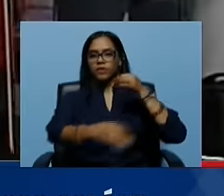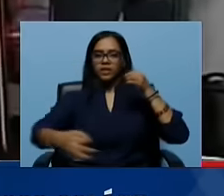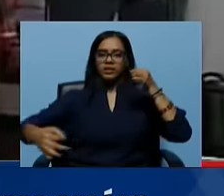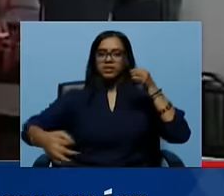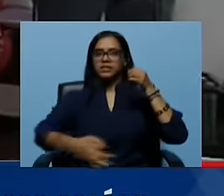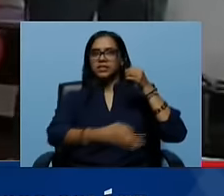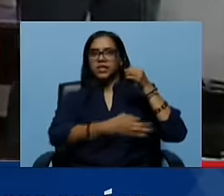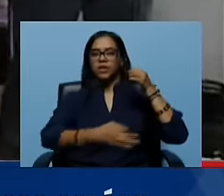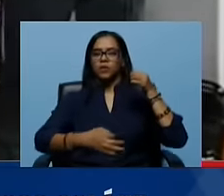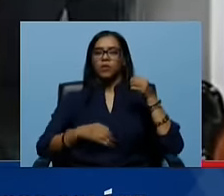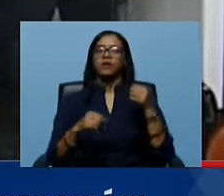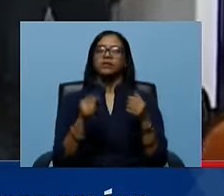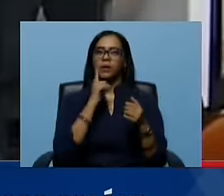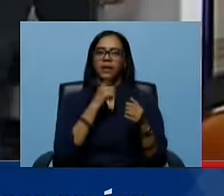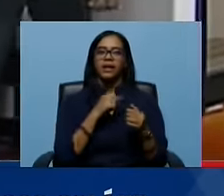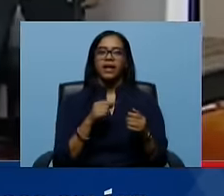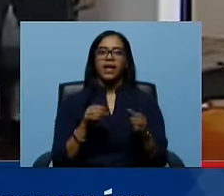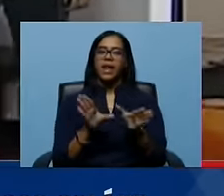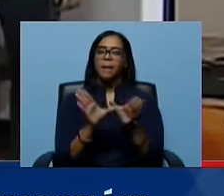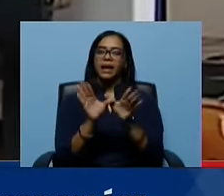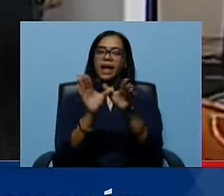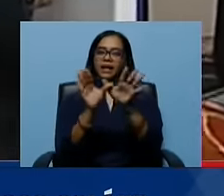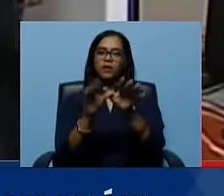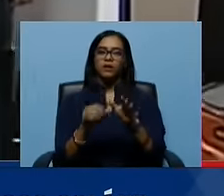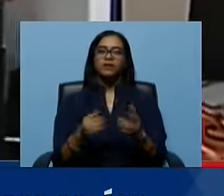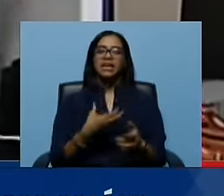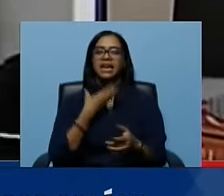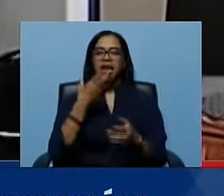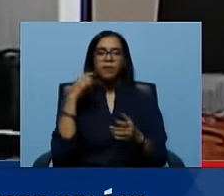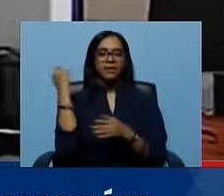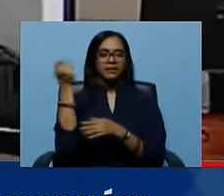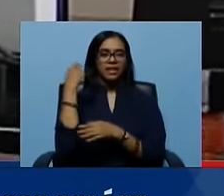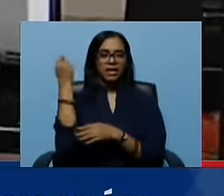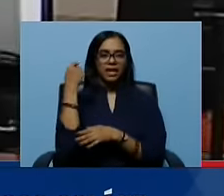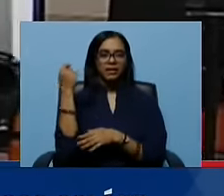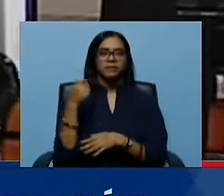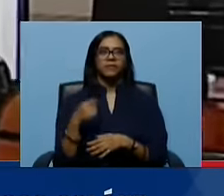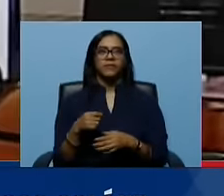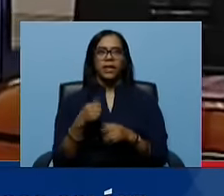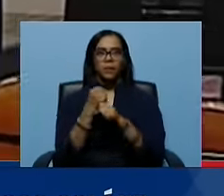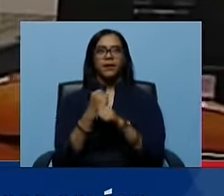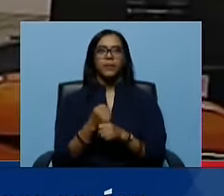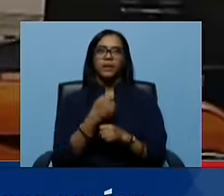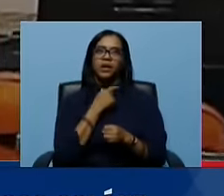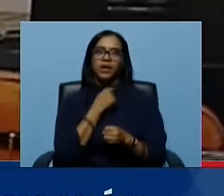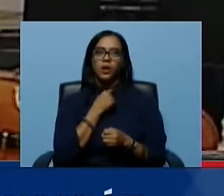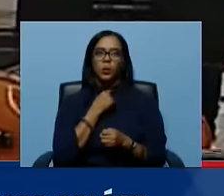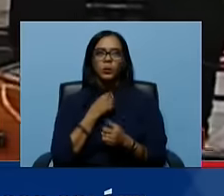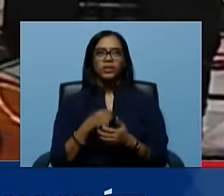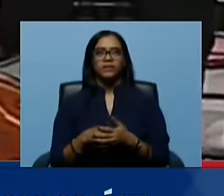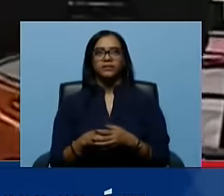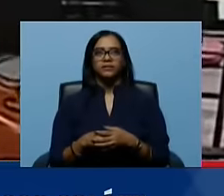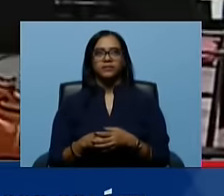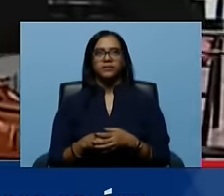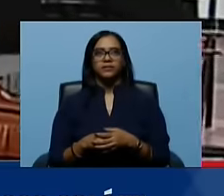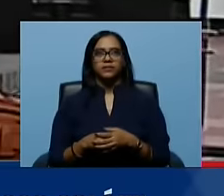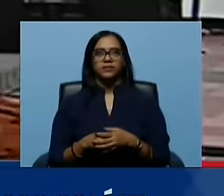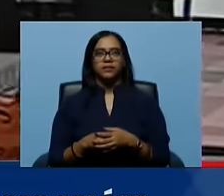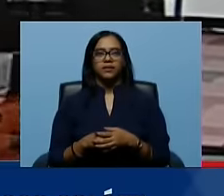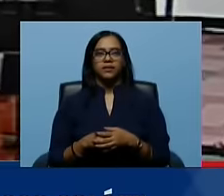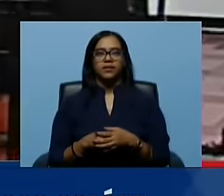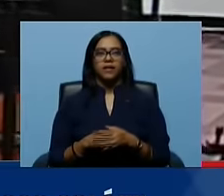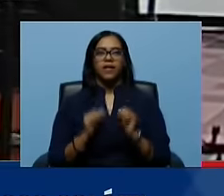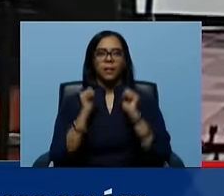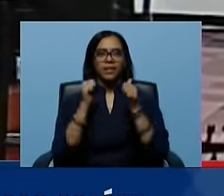vamos a interpretar, que es El Pajarillo y El Alma Llanera. Esperamos que sean de su completo agrado y